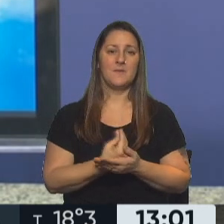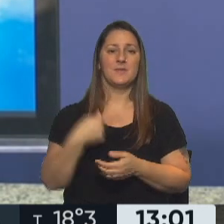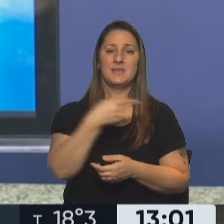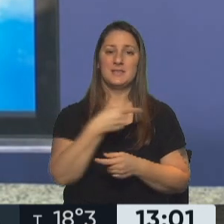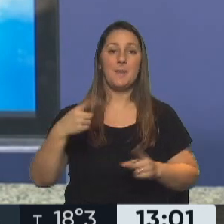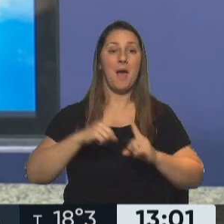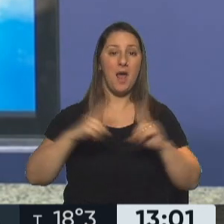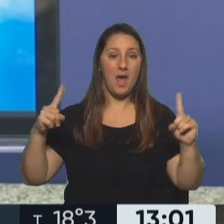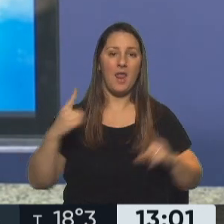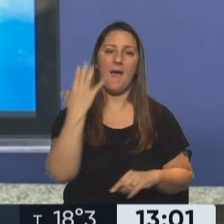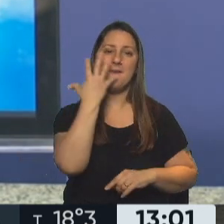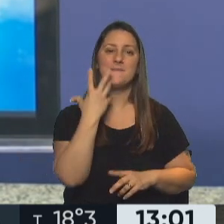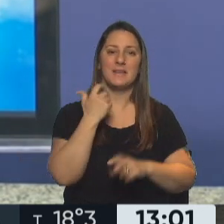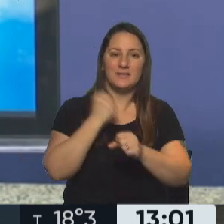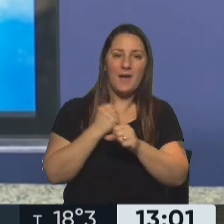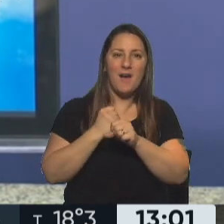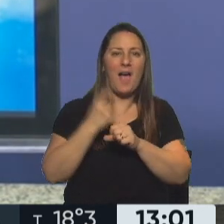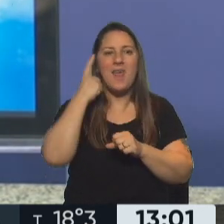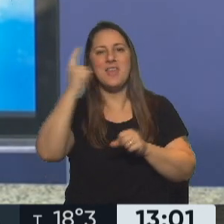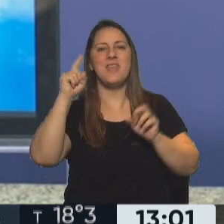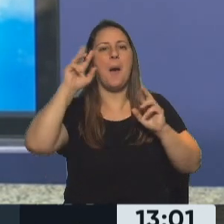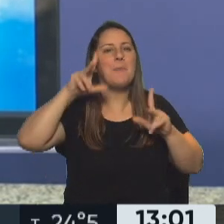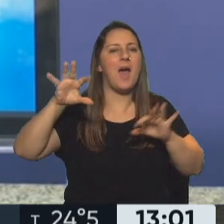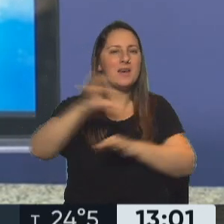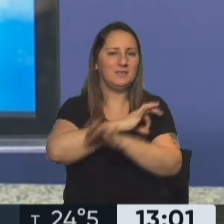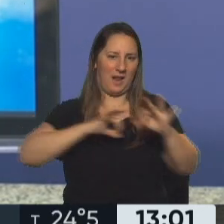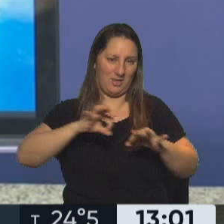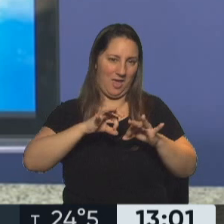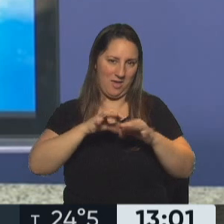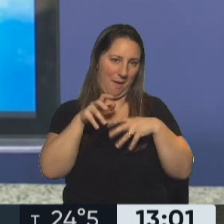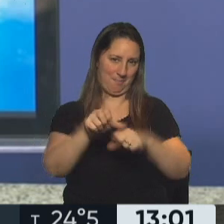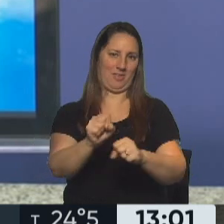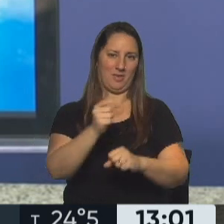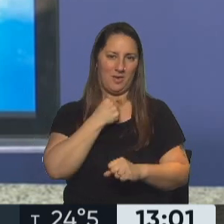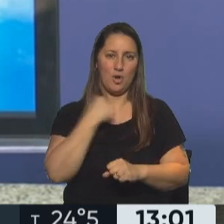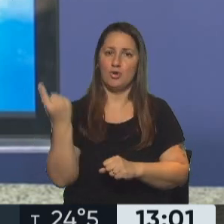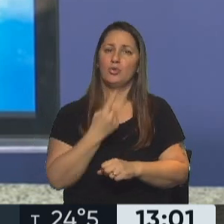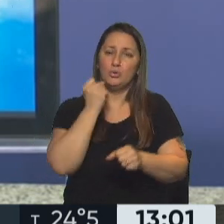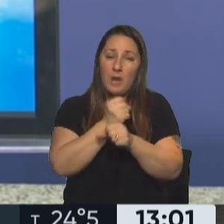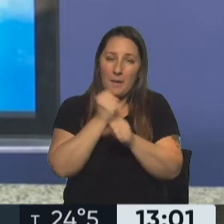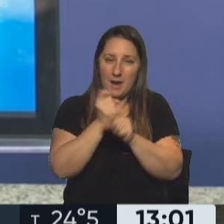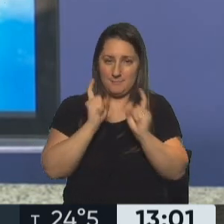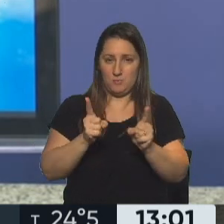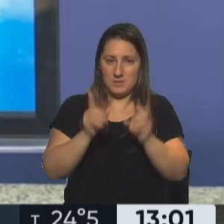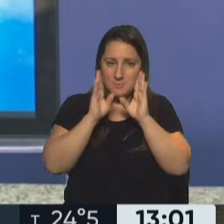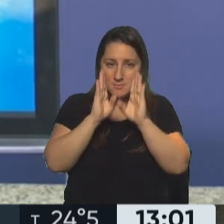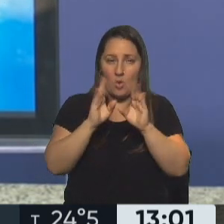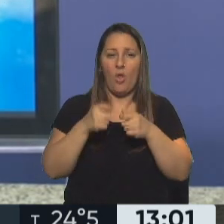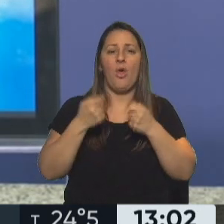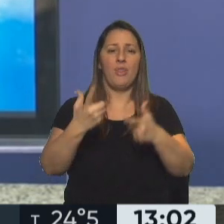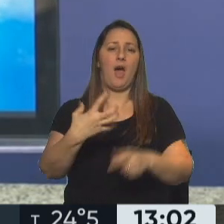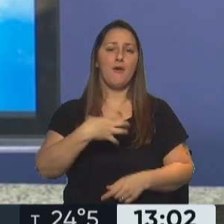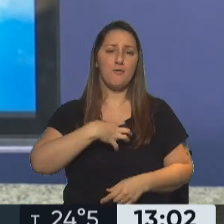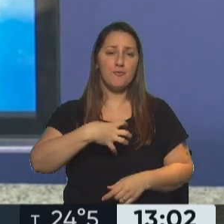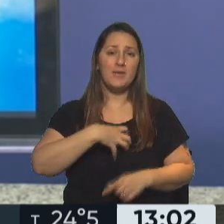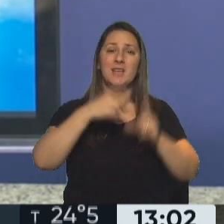Me gusta trabajar y encontrar la idea del equipo entonces prácticamente trabajamos mucho en eso y dar de confianza Y